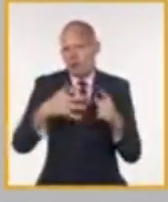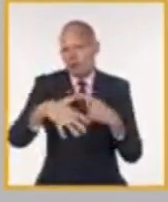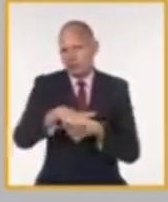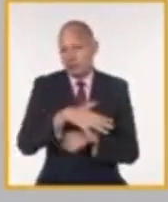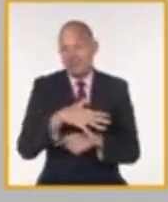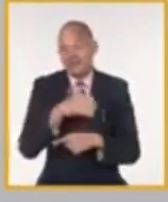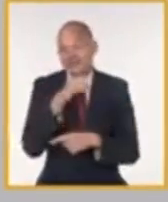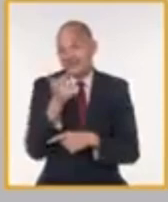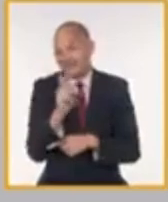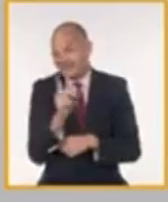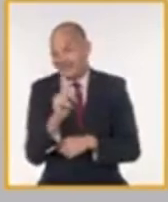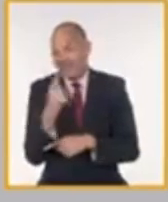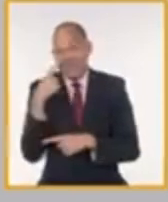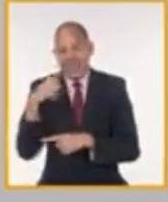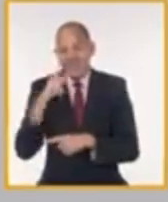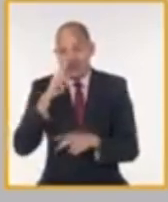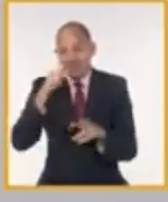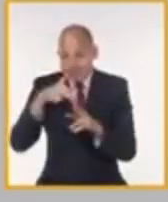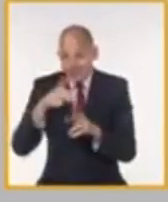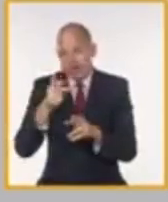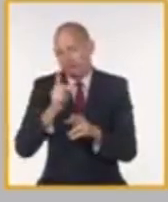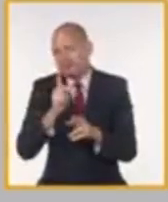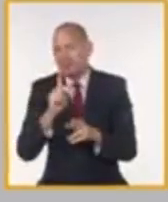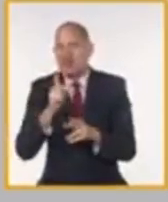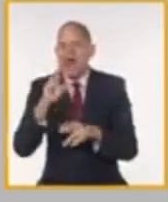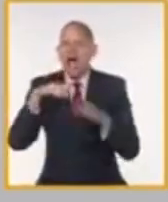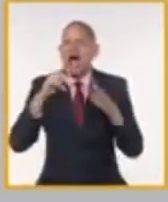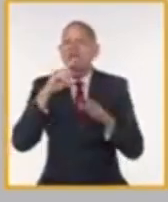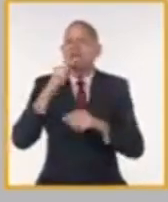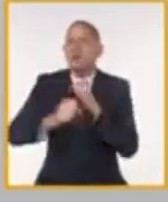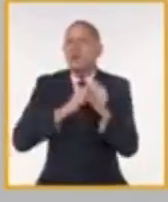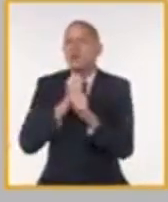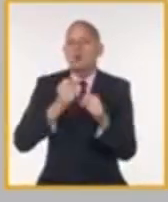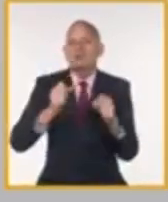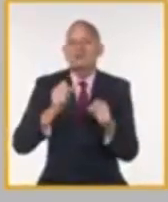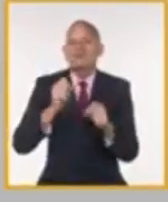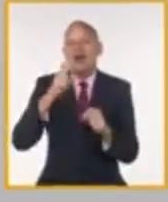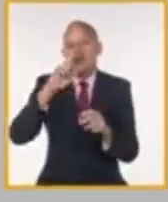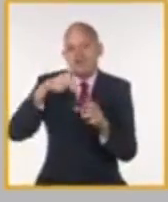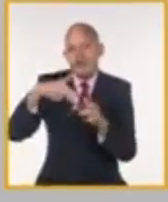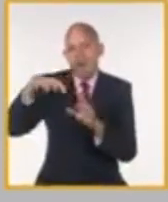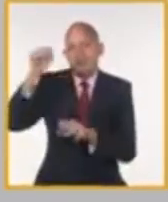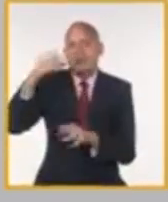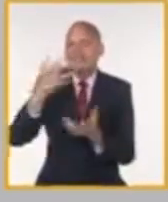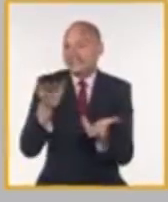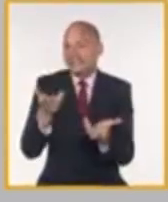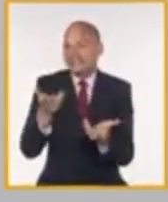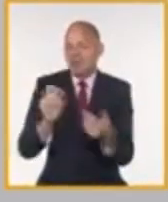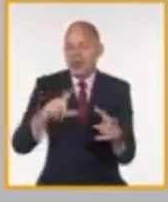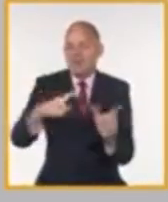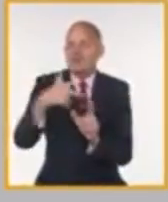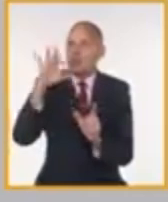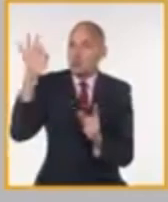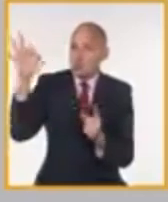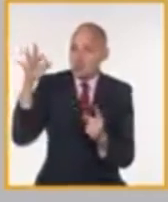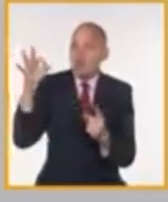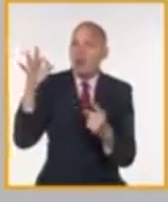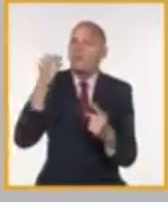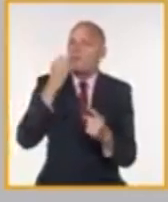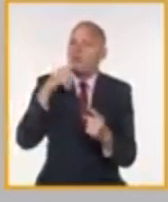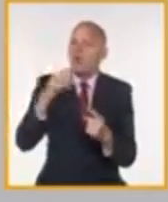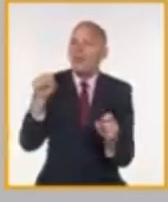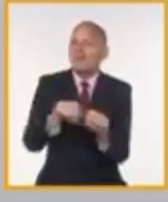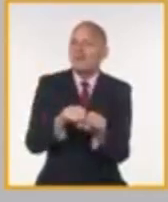y les permite seguir produciendo aún cuando haya apagones. Ya hoy contamos con proyectos definidos en industrias como